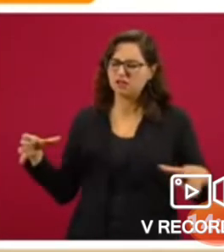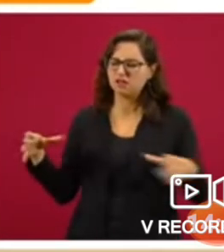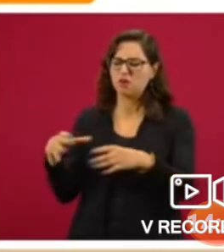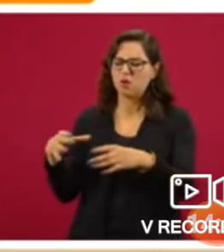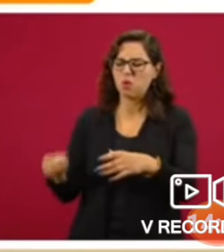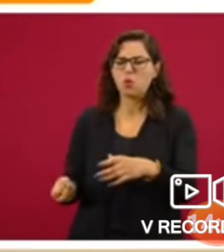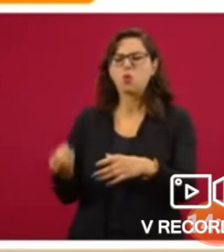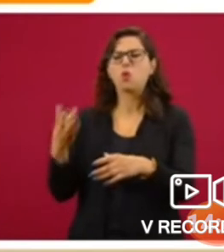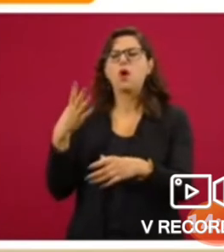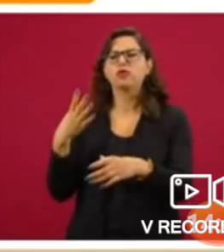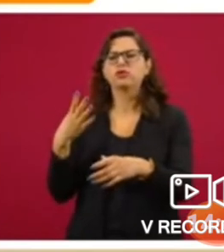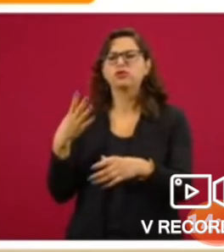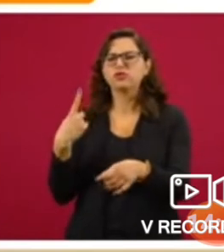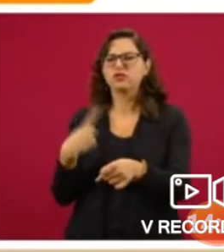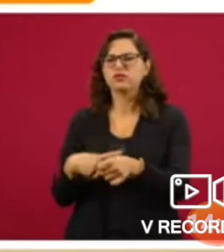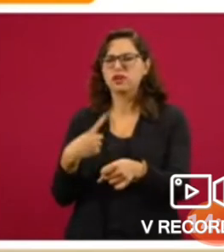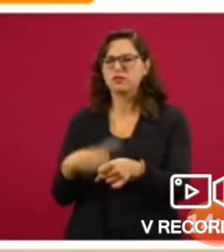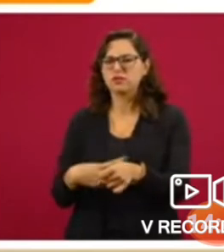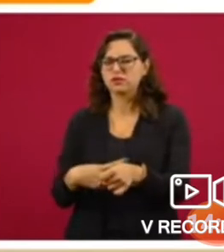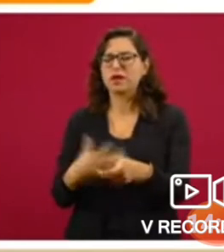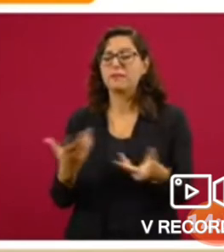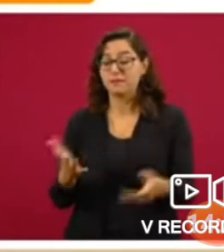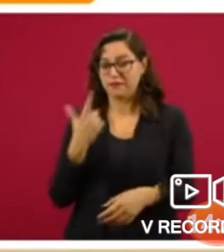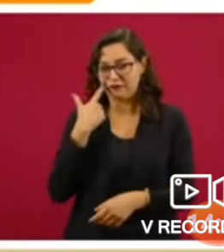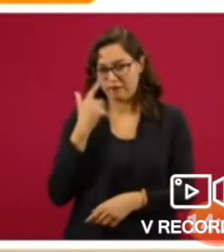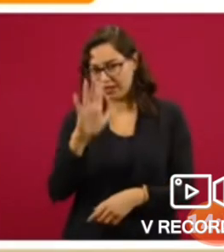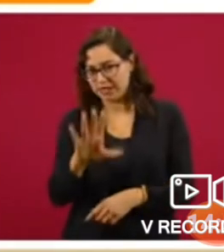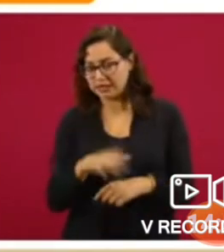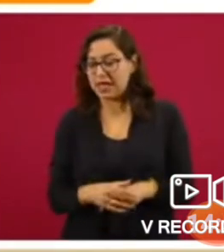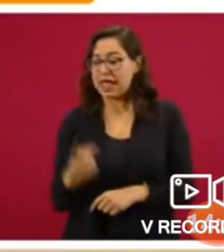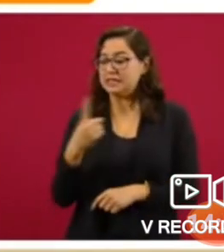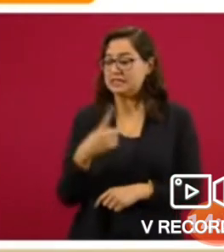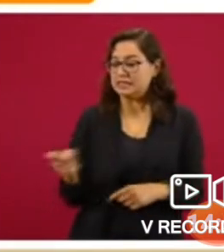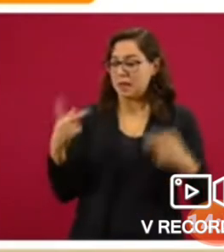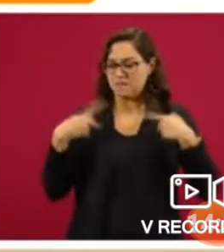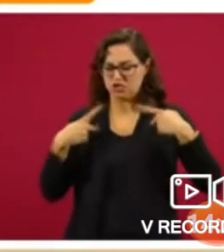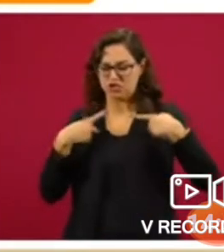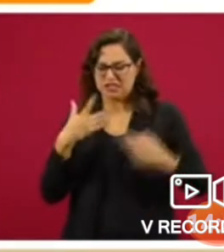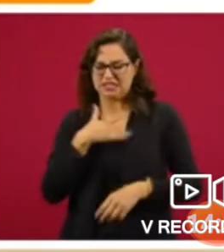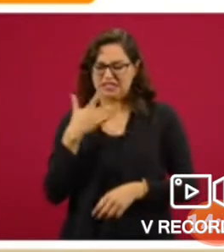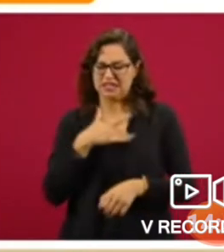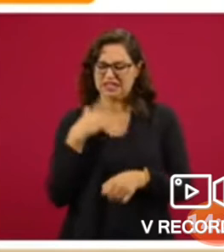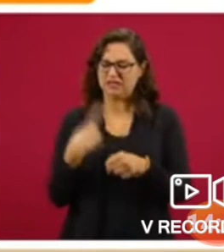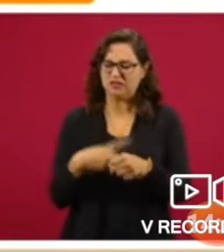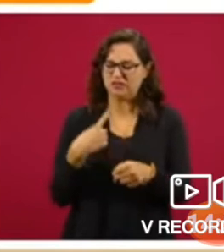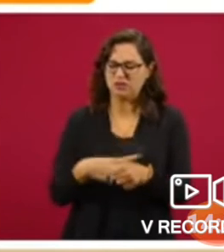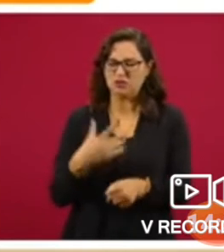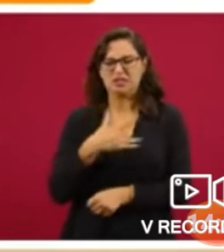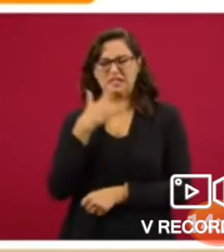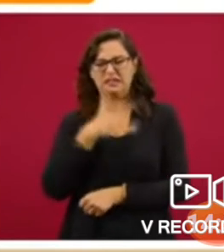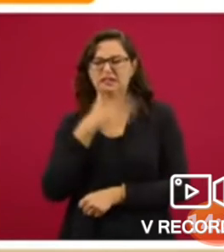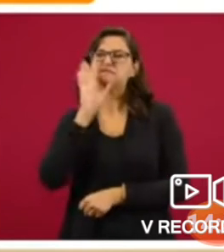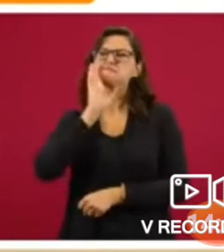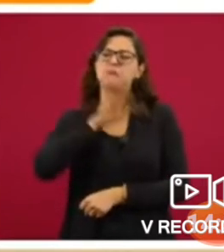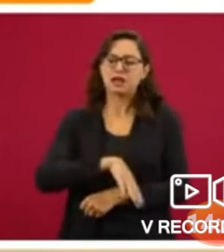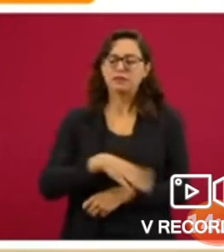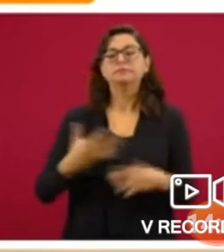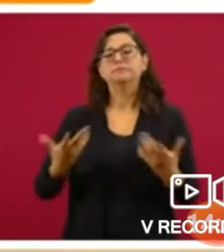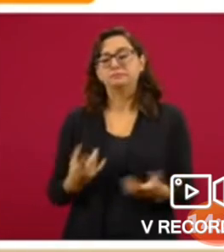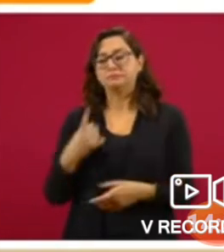Esto quiere decir, de cada 100 personas que tienen las manifestaciones de COVID y que se les toma una muestra